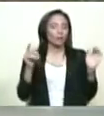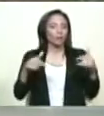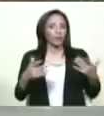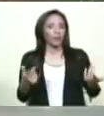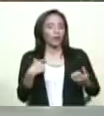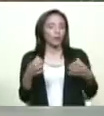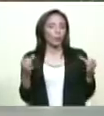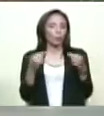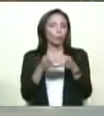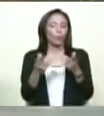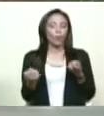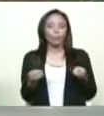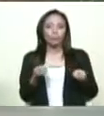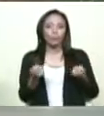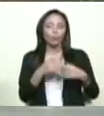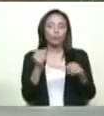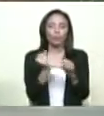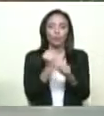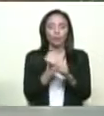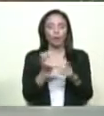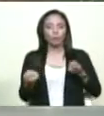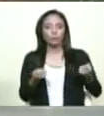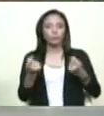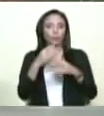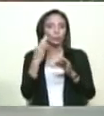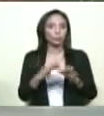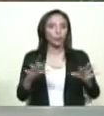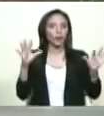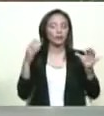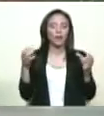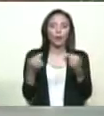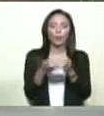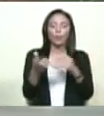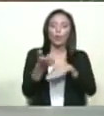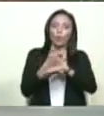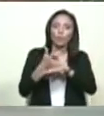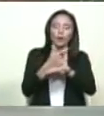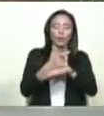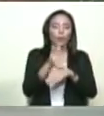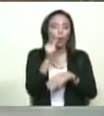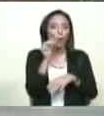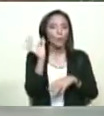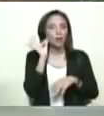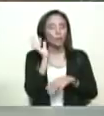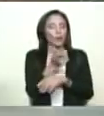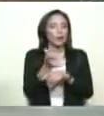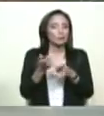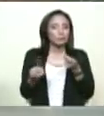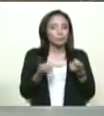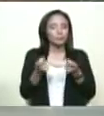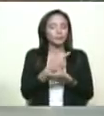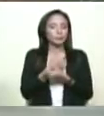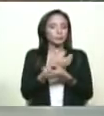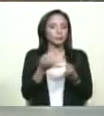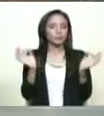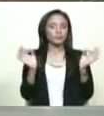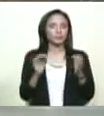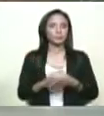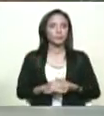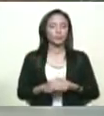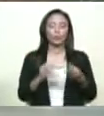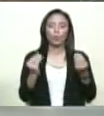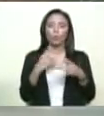un equipo un alto mando político de gobernadores y gobernadoras de la capacidad de